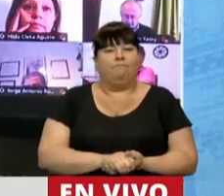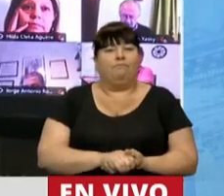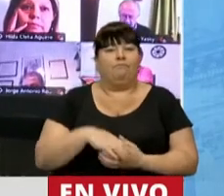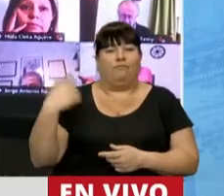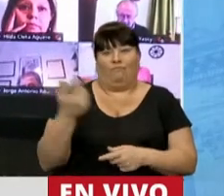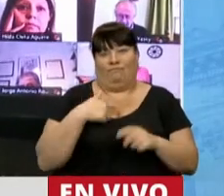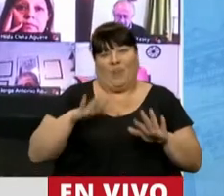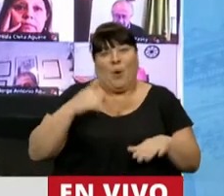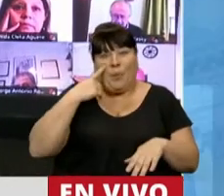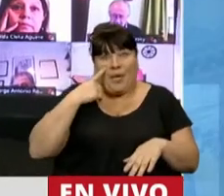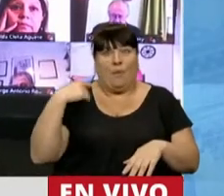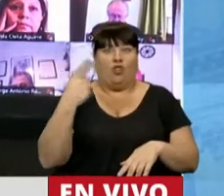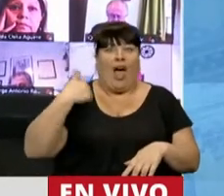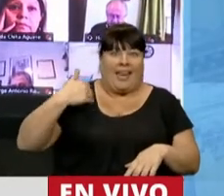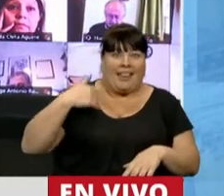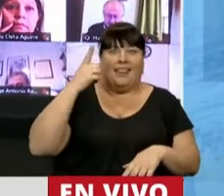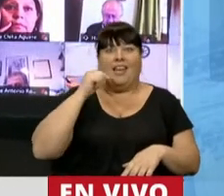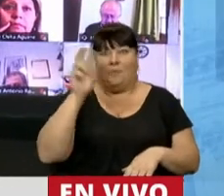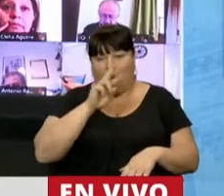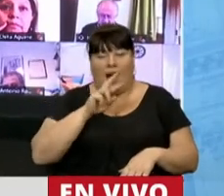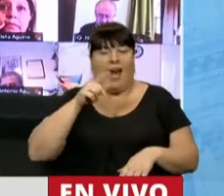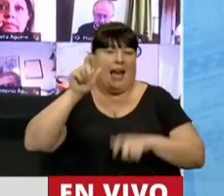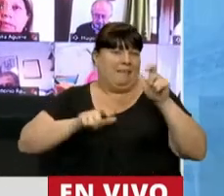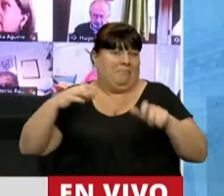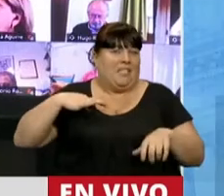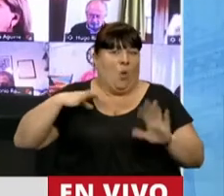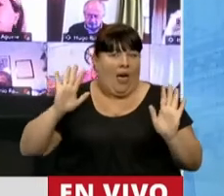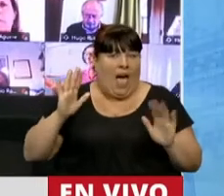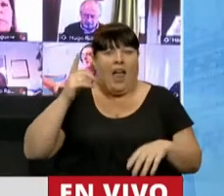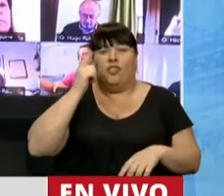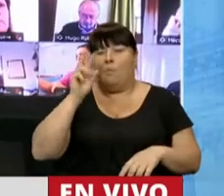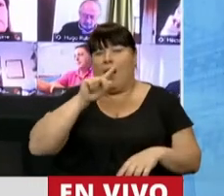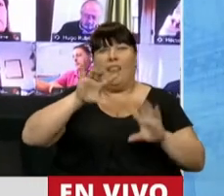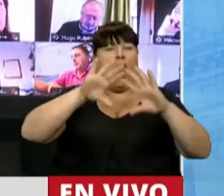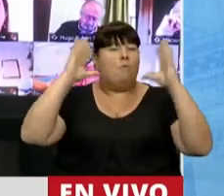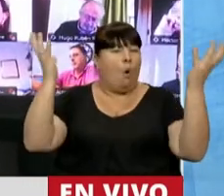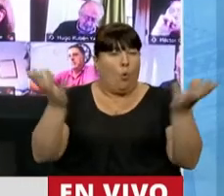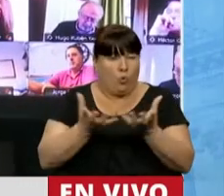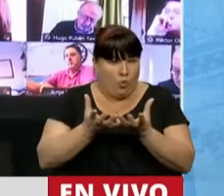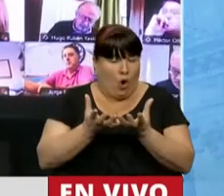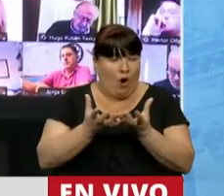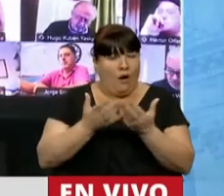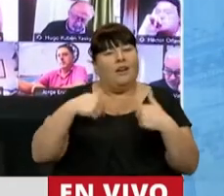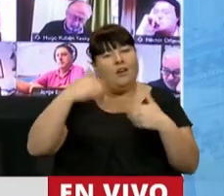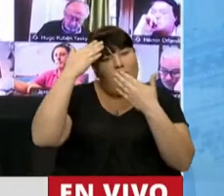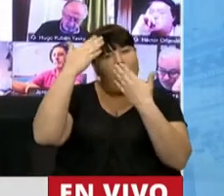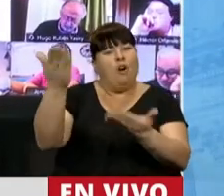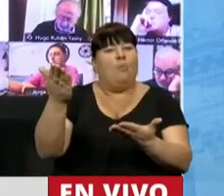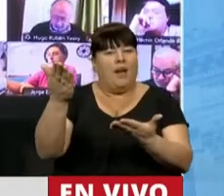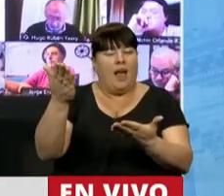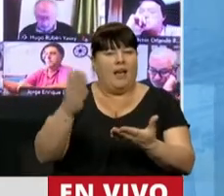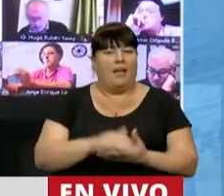que quedamos, los argentinos y argentinas, los ciudadanos y ciudadanas del mundo, le rendimos nuestro